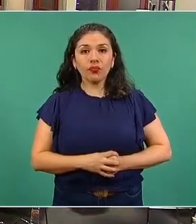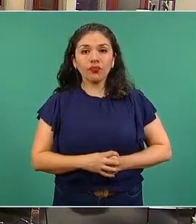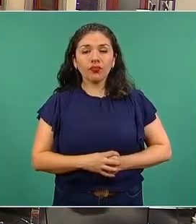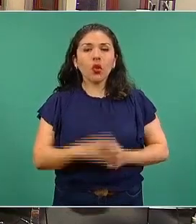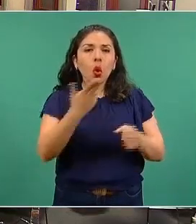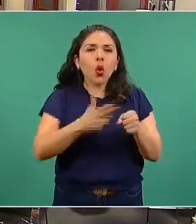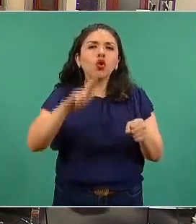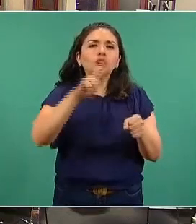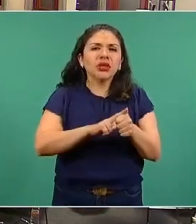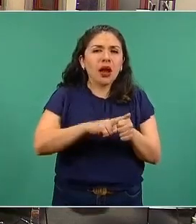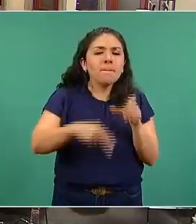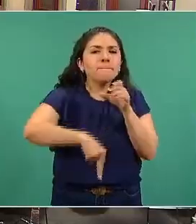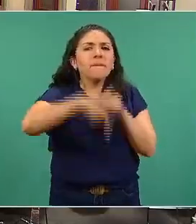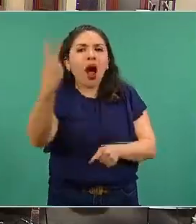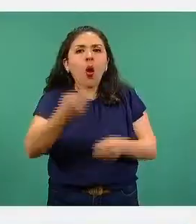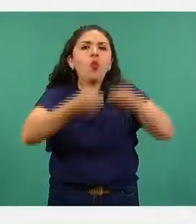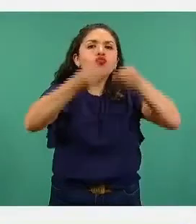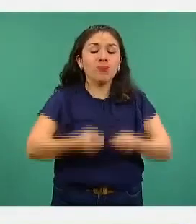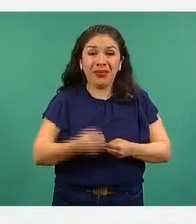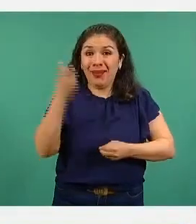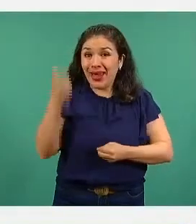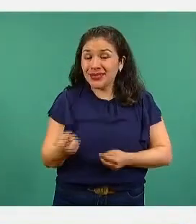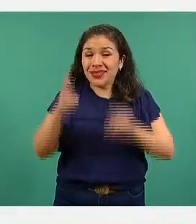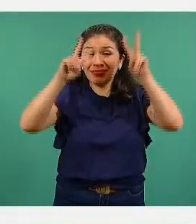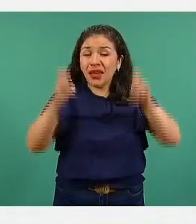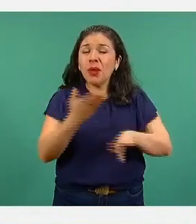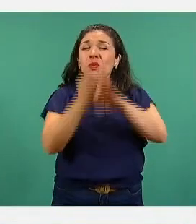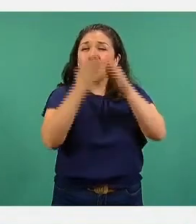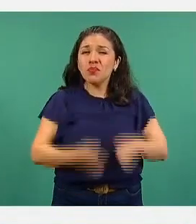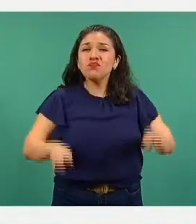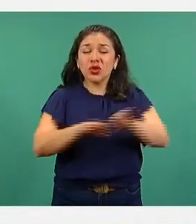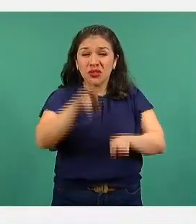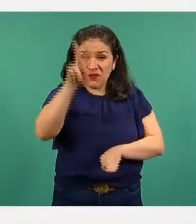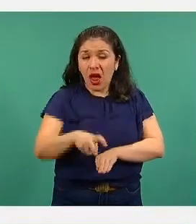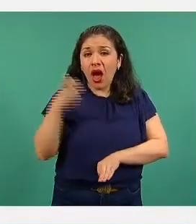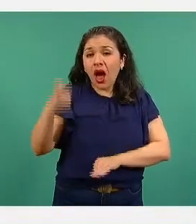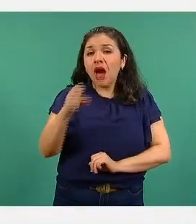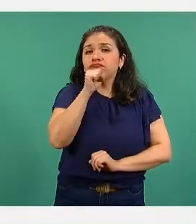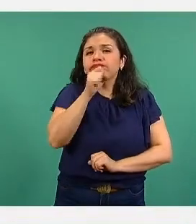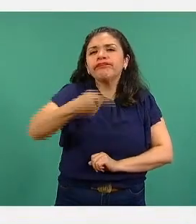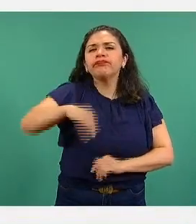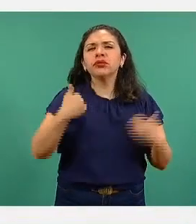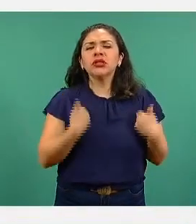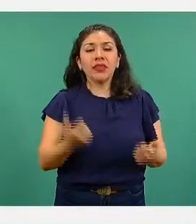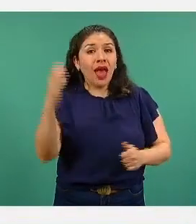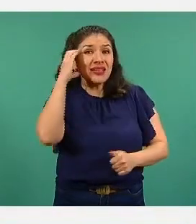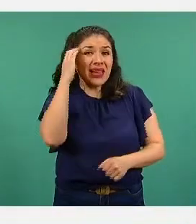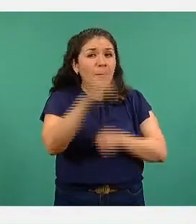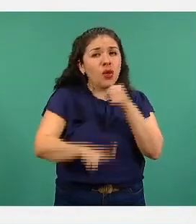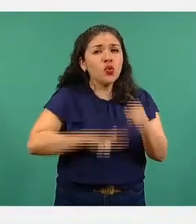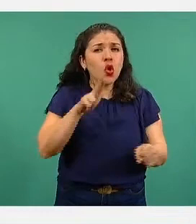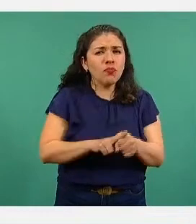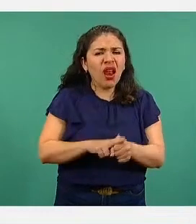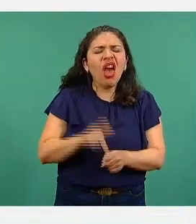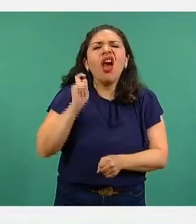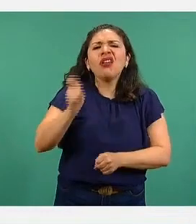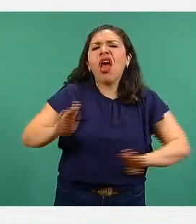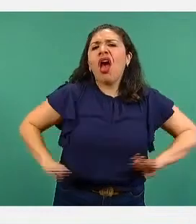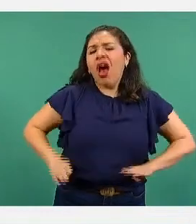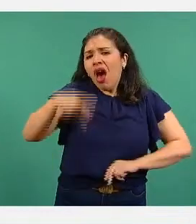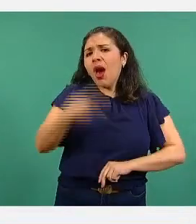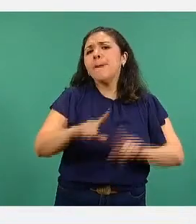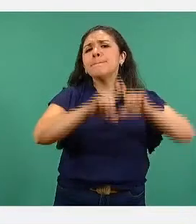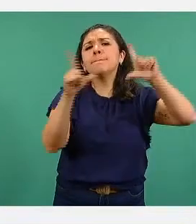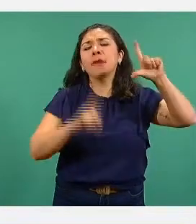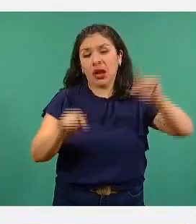Disponibilidad. Este tema es sumamente relevante porque nos dice que en camas generales, ¿cómo está nuestro país?